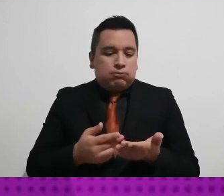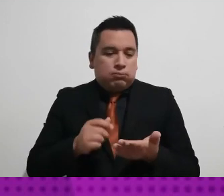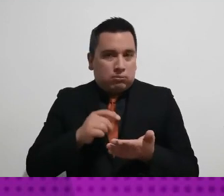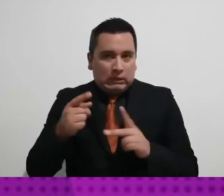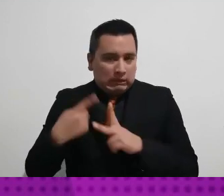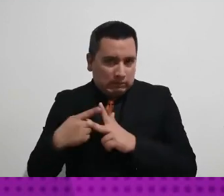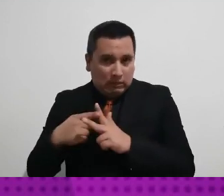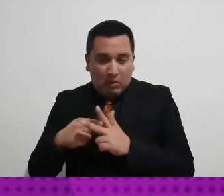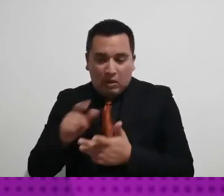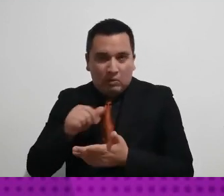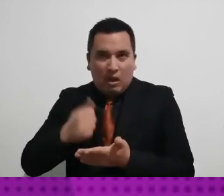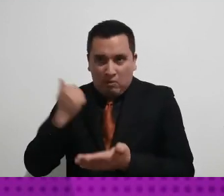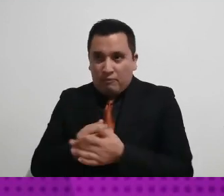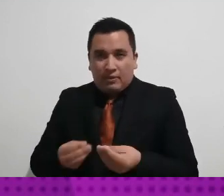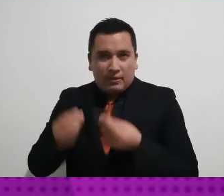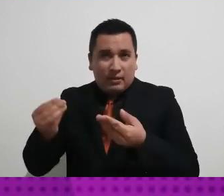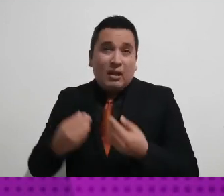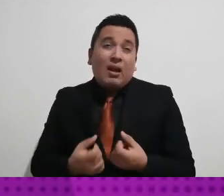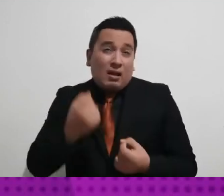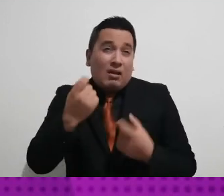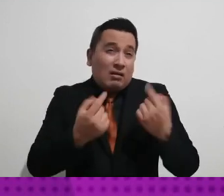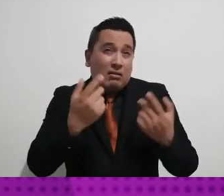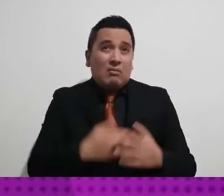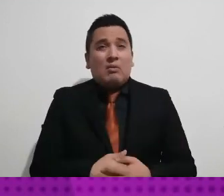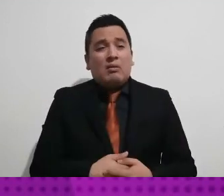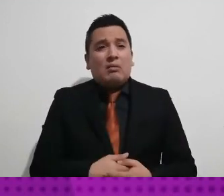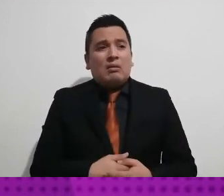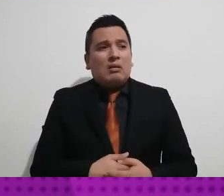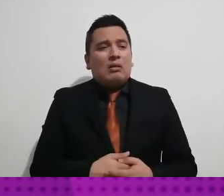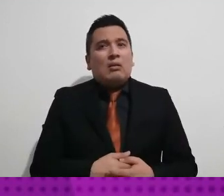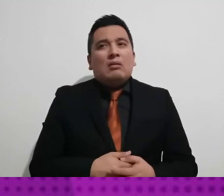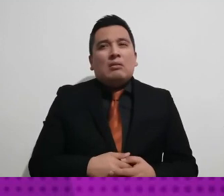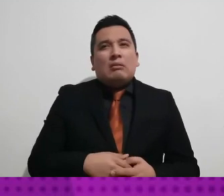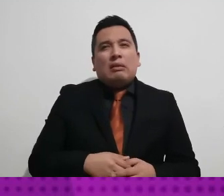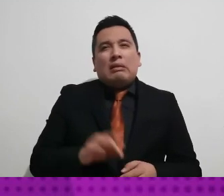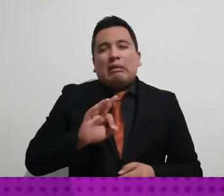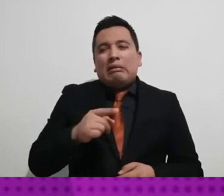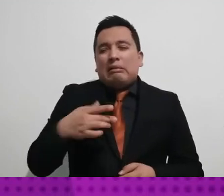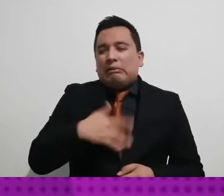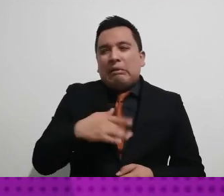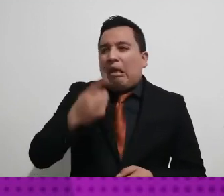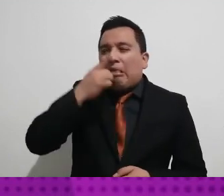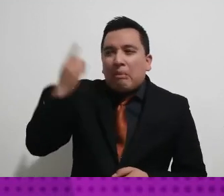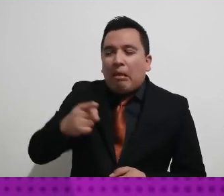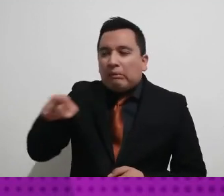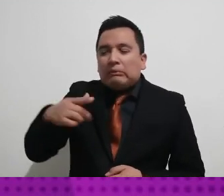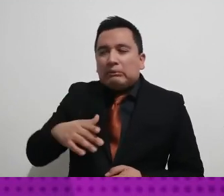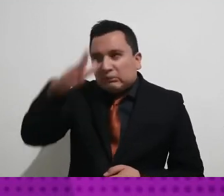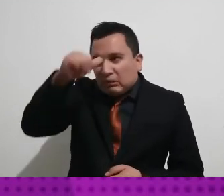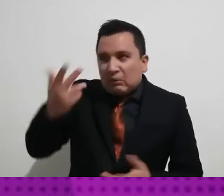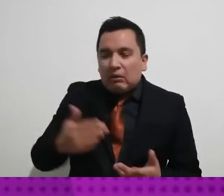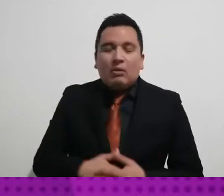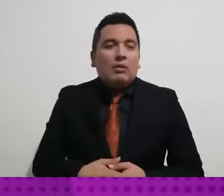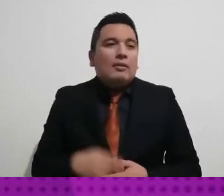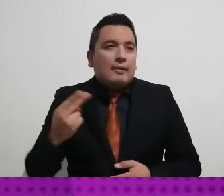de mayoría y terminamos los cómputos, hay algunas que, bueno, pues son impugnadas y que pasan por un